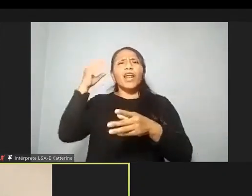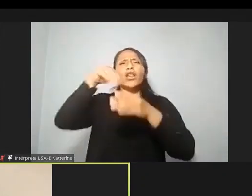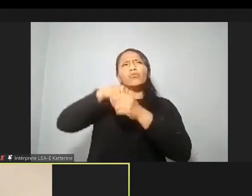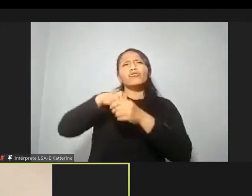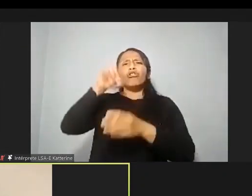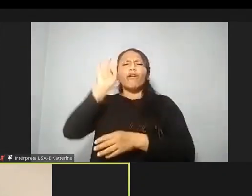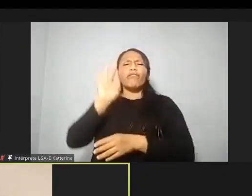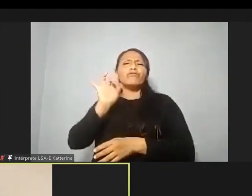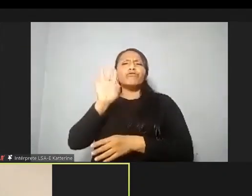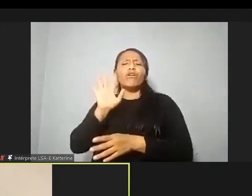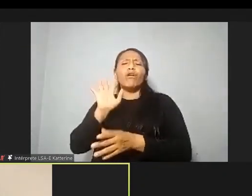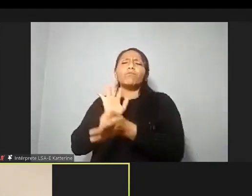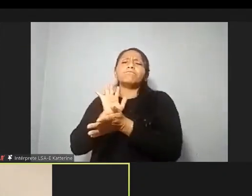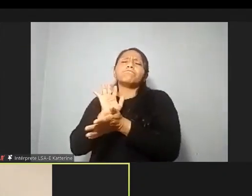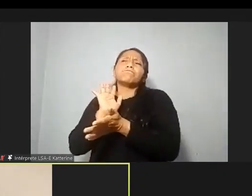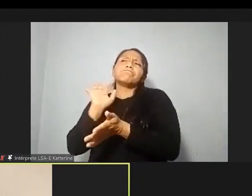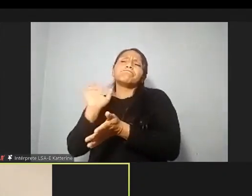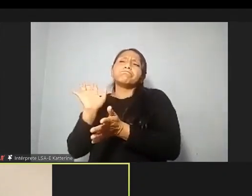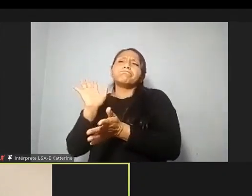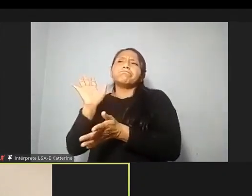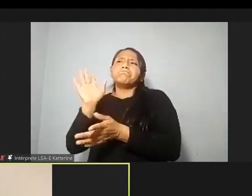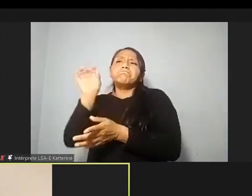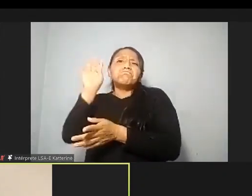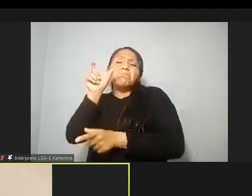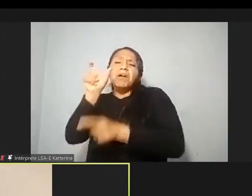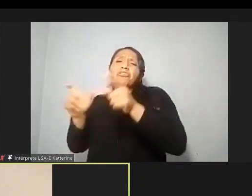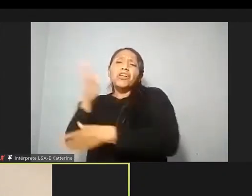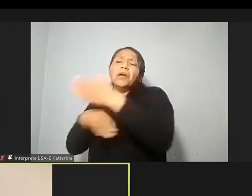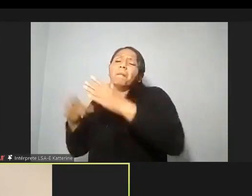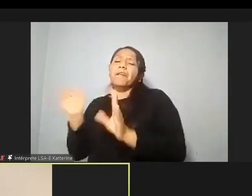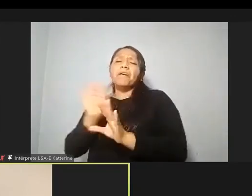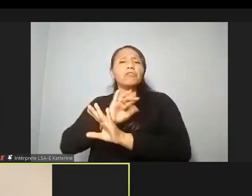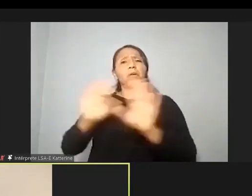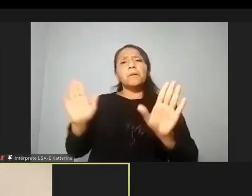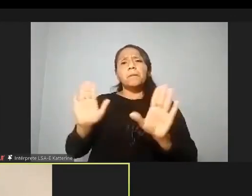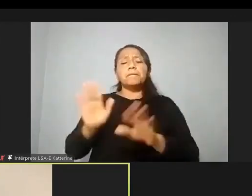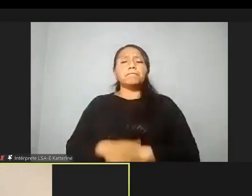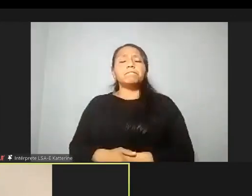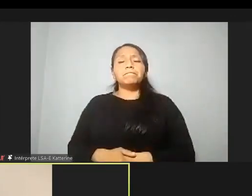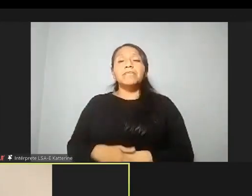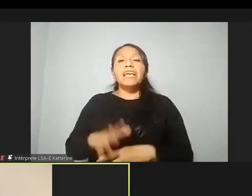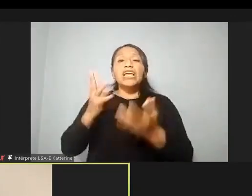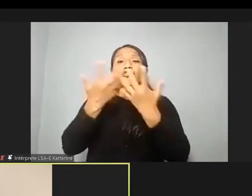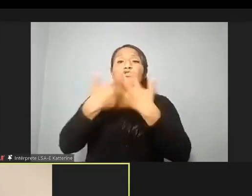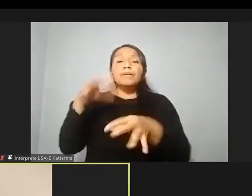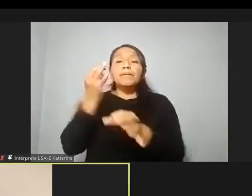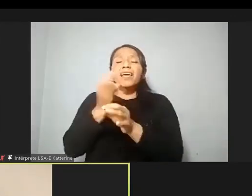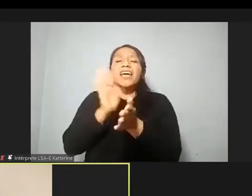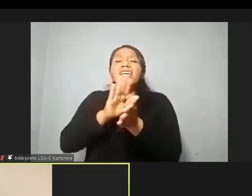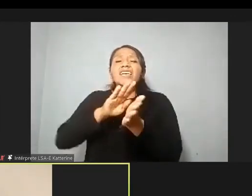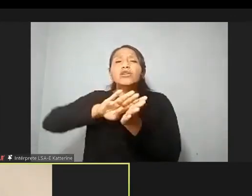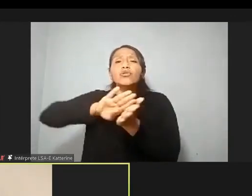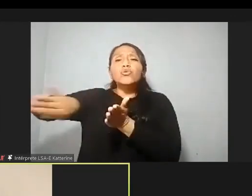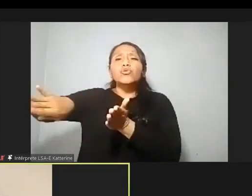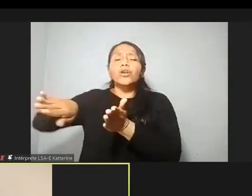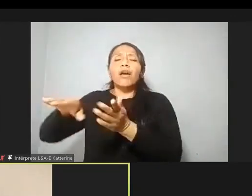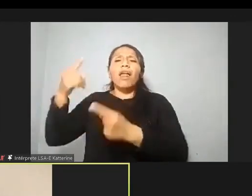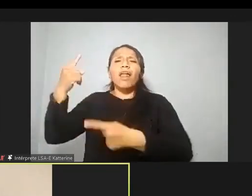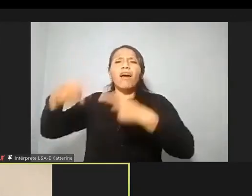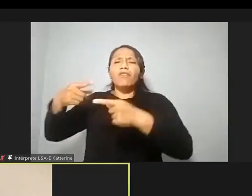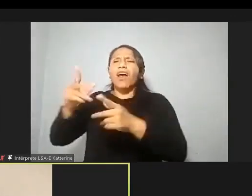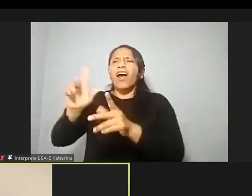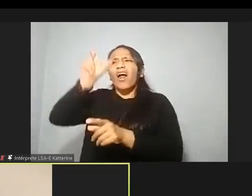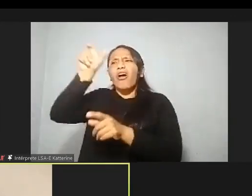lo que compete a las personas con discapacidad. Nuestro sistema educativo excluye a las fronteras, a esa otredad por